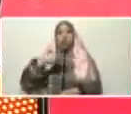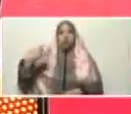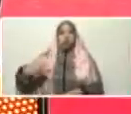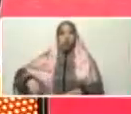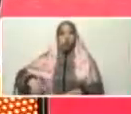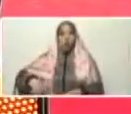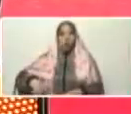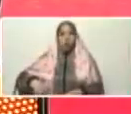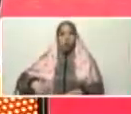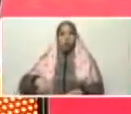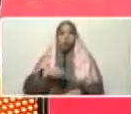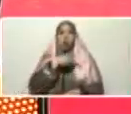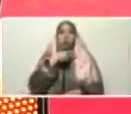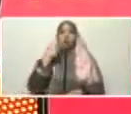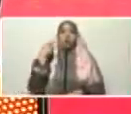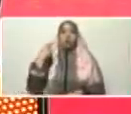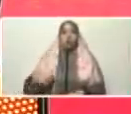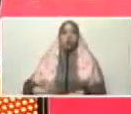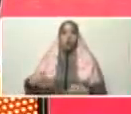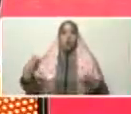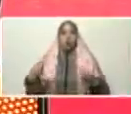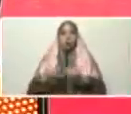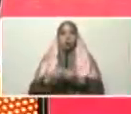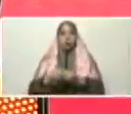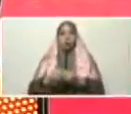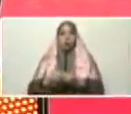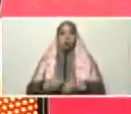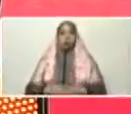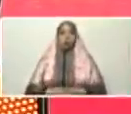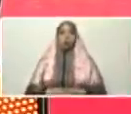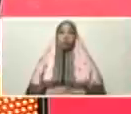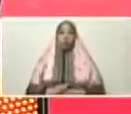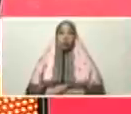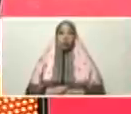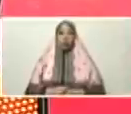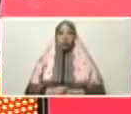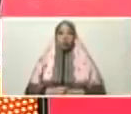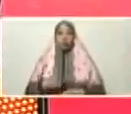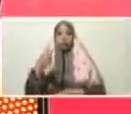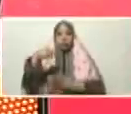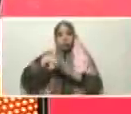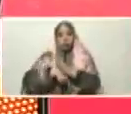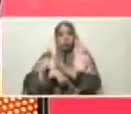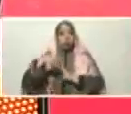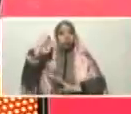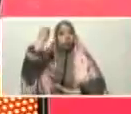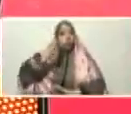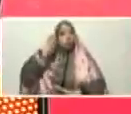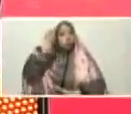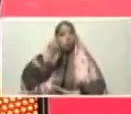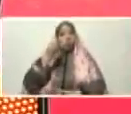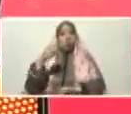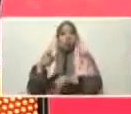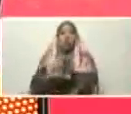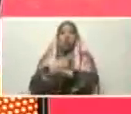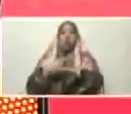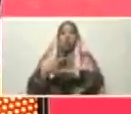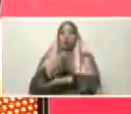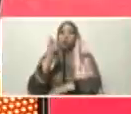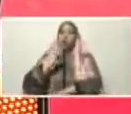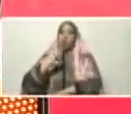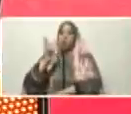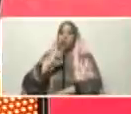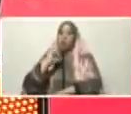tiene su mente bien ordenada y profundiza los gobiernos rojos impulsados por